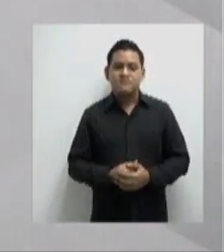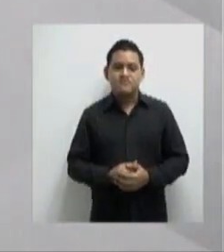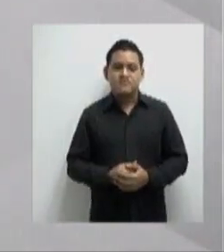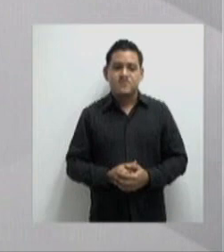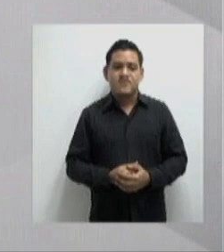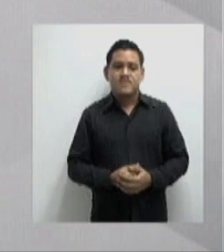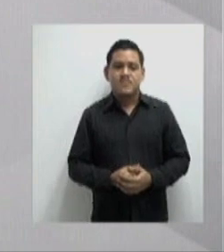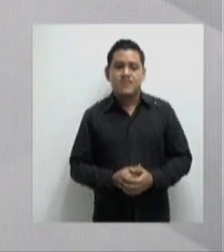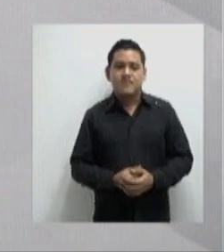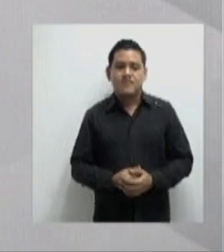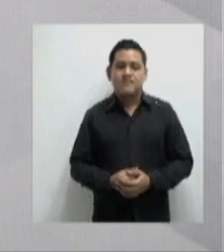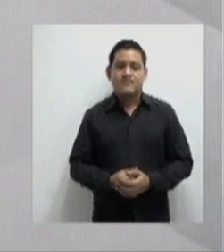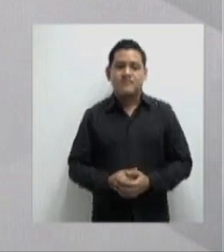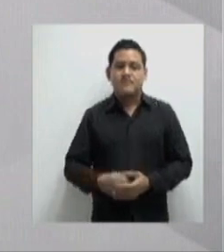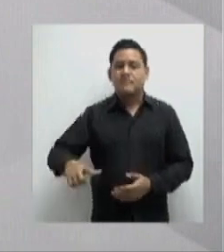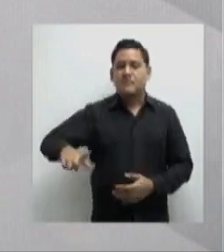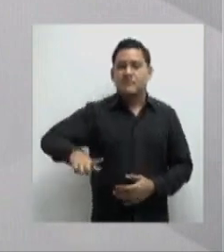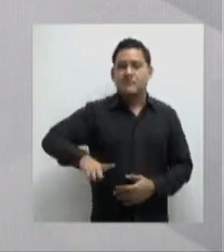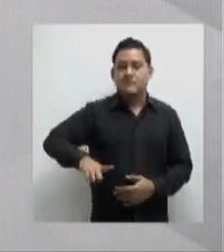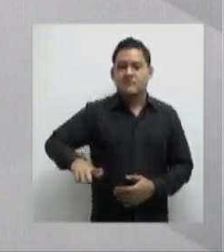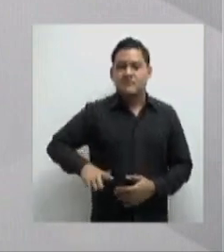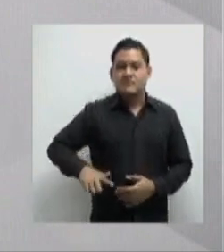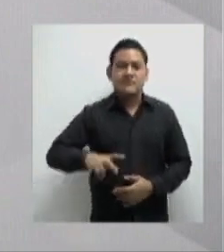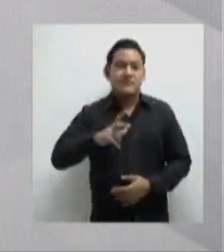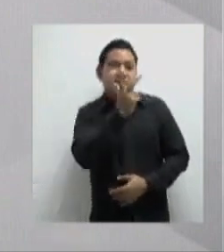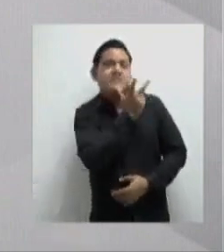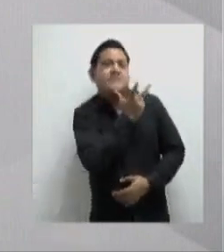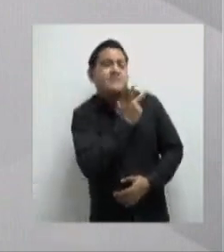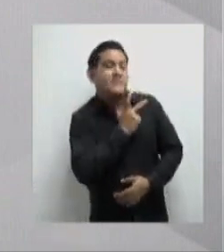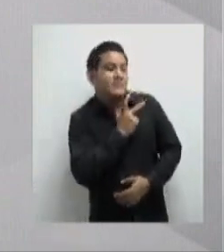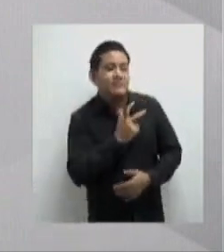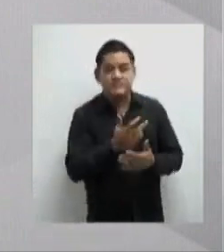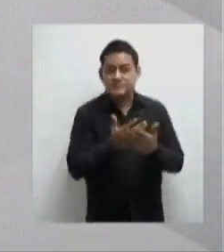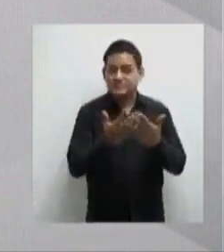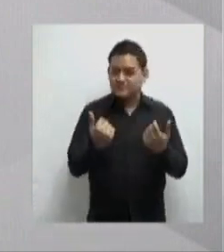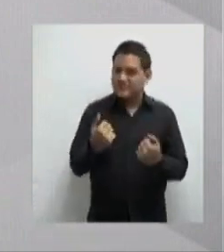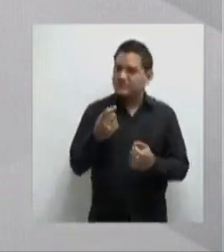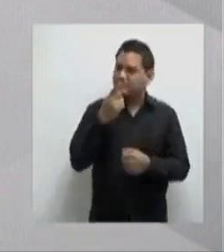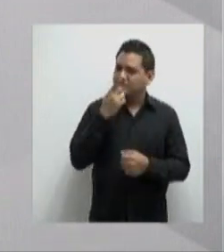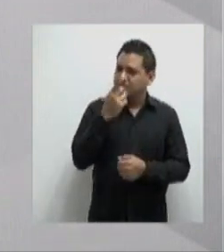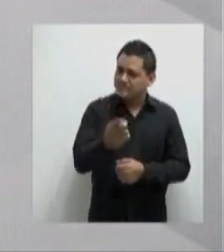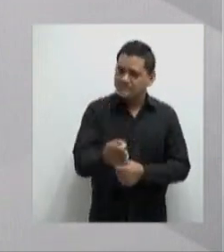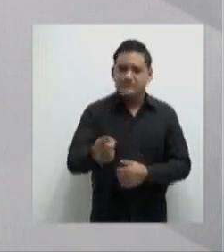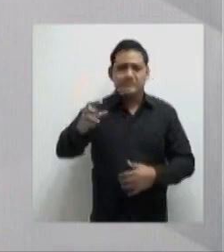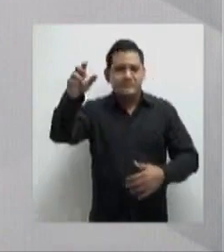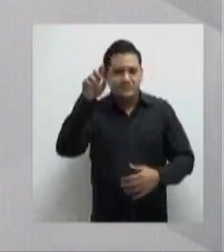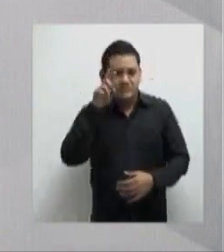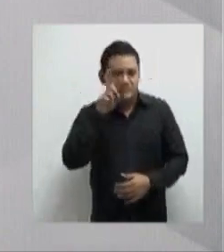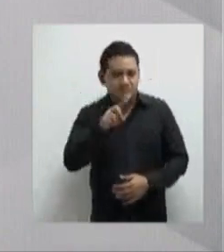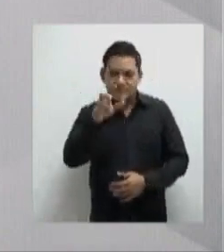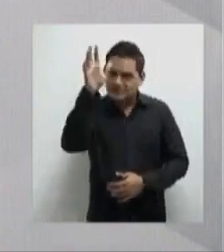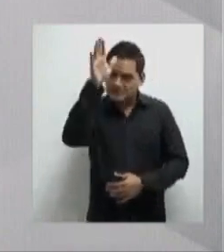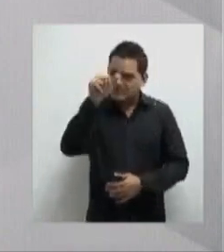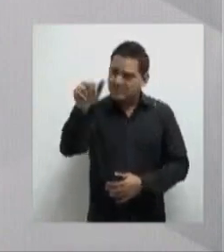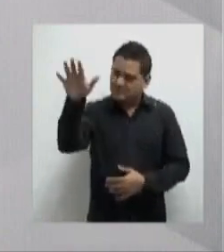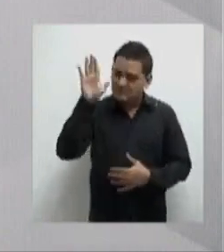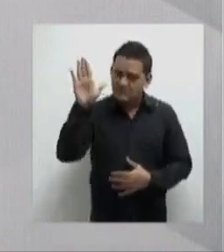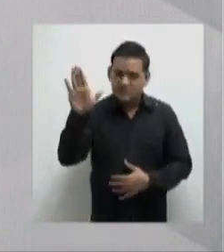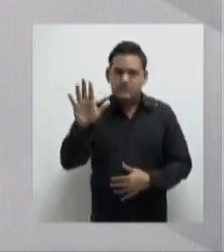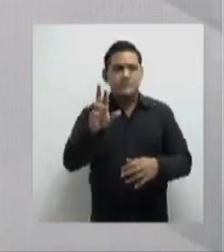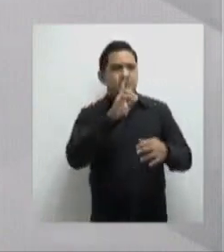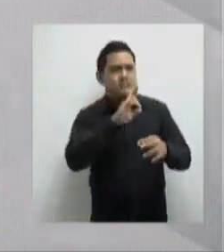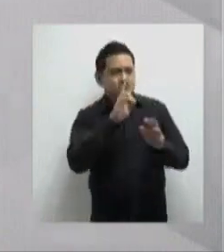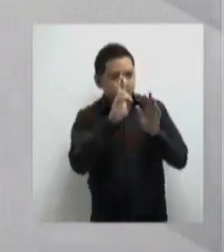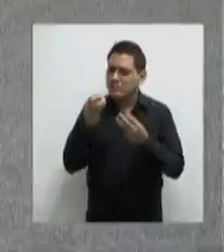al gobierno, a Pemex, y al contrario, pedirle que cumpla con las reglas de protección del medio ambiente y además